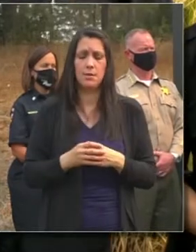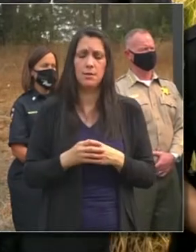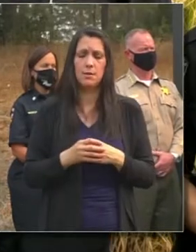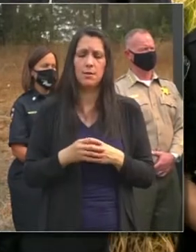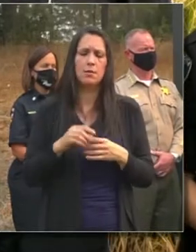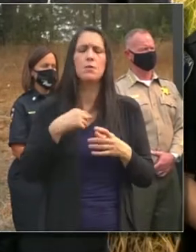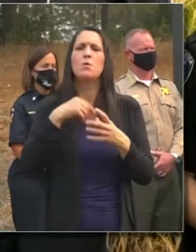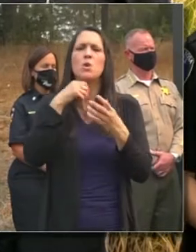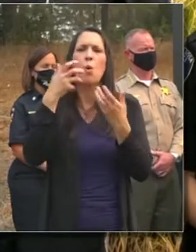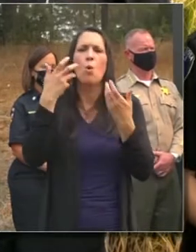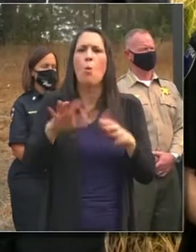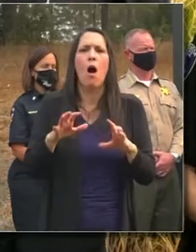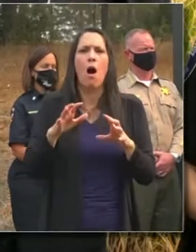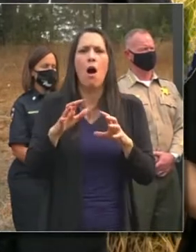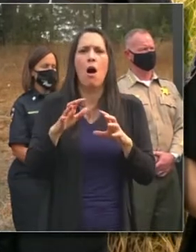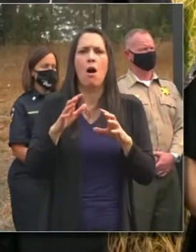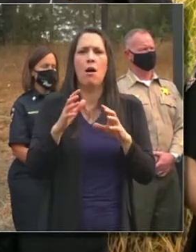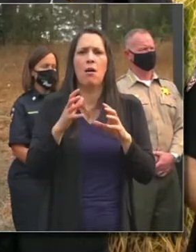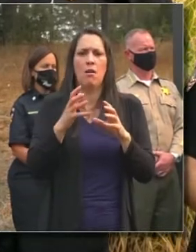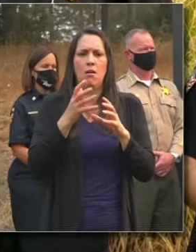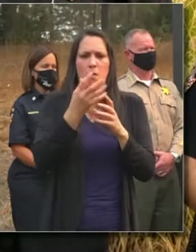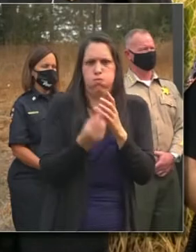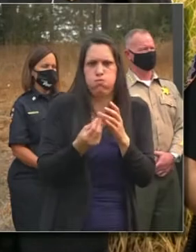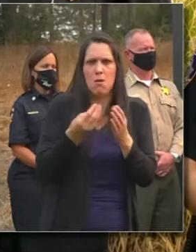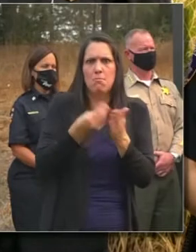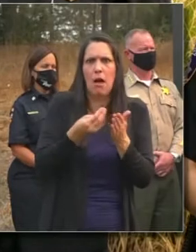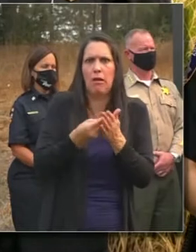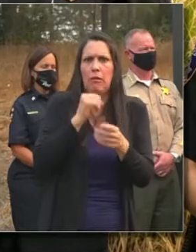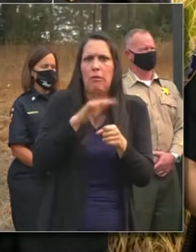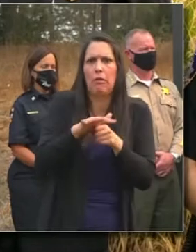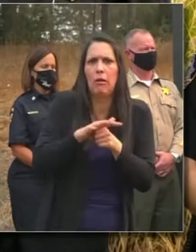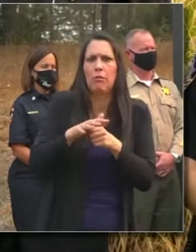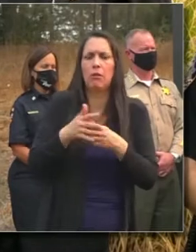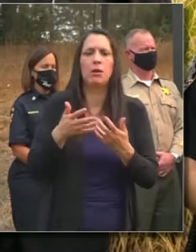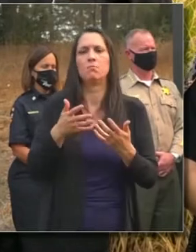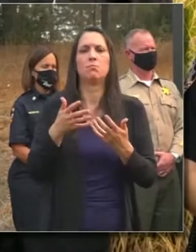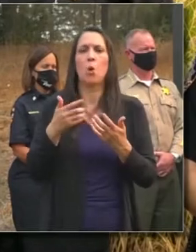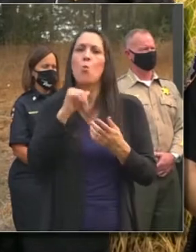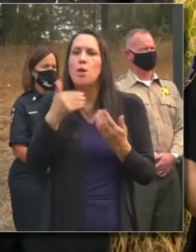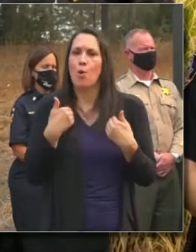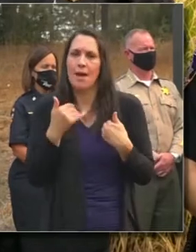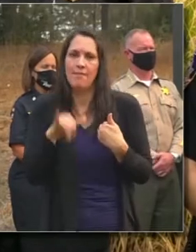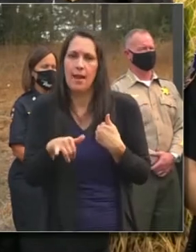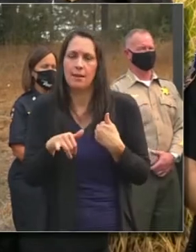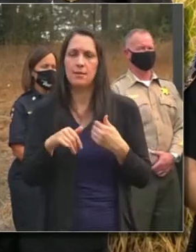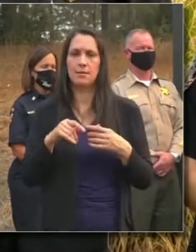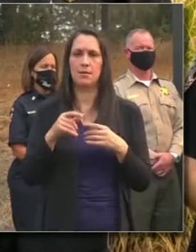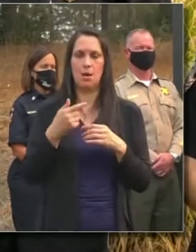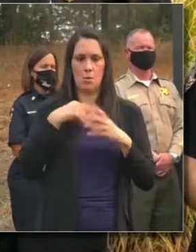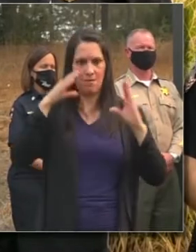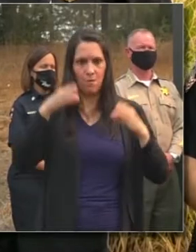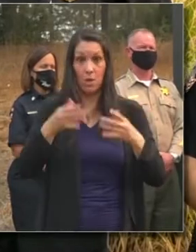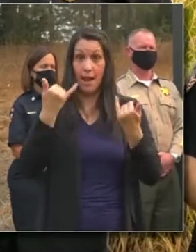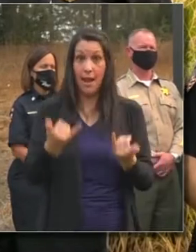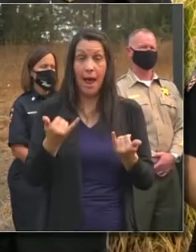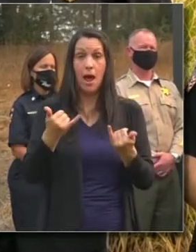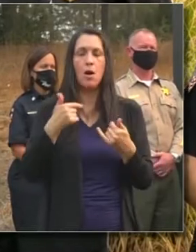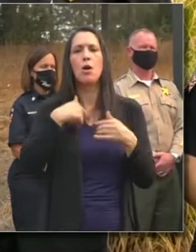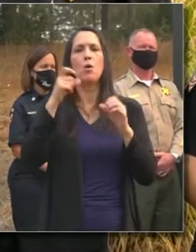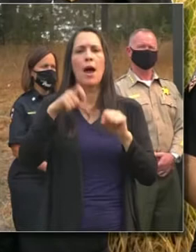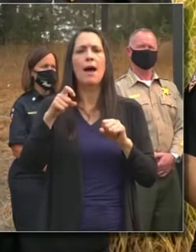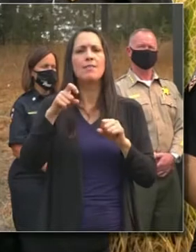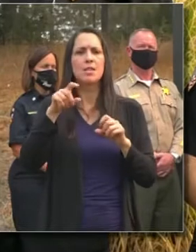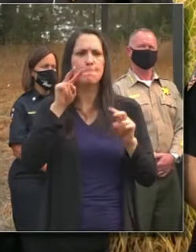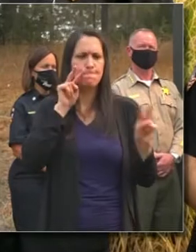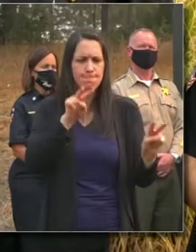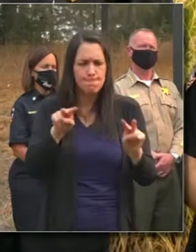no queremos tener una brecha en los fondos y estamos ahorita en la situación de poder pagar por todo esto el esfuerzo ahora